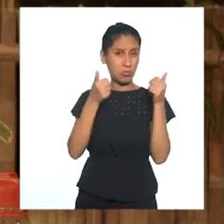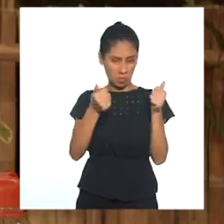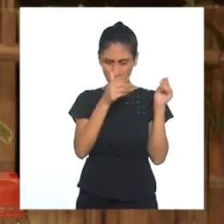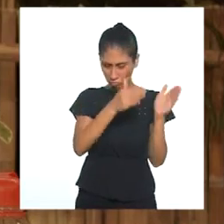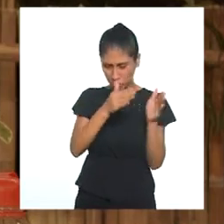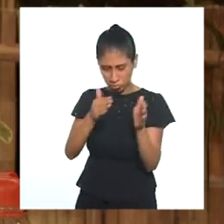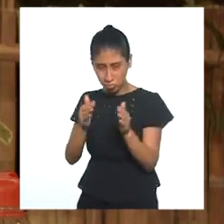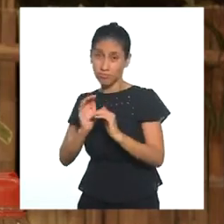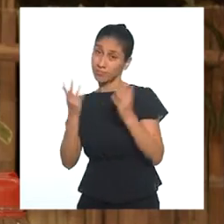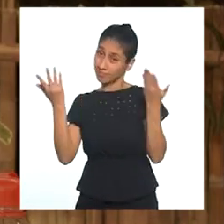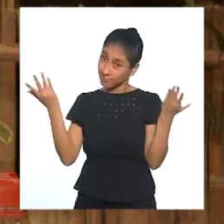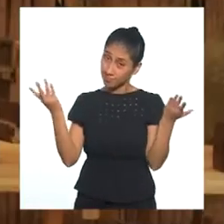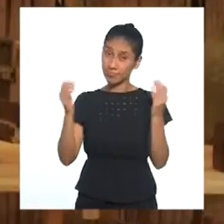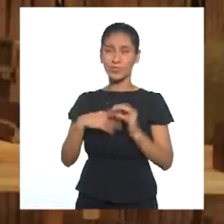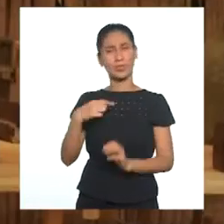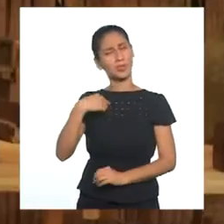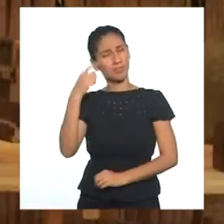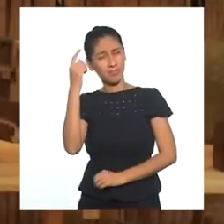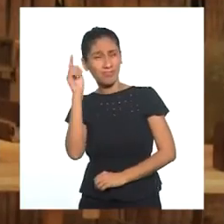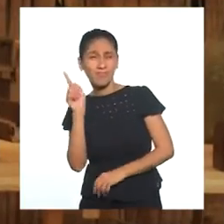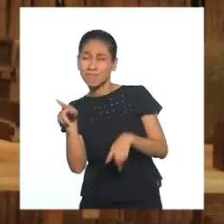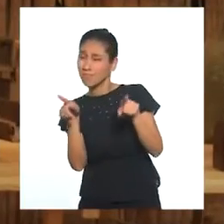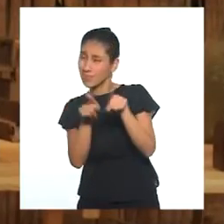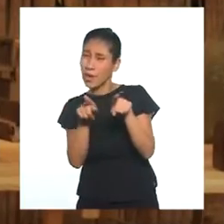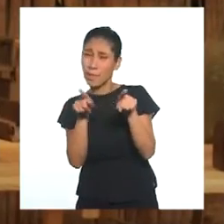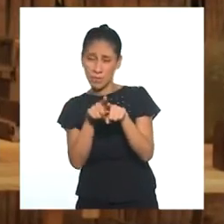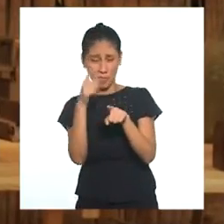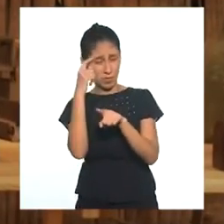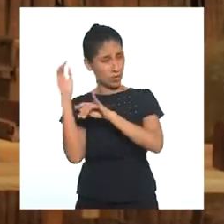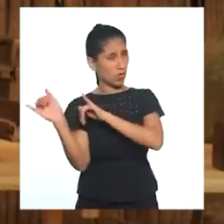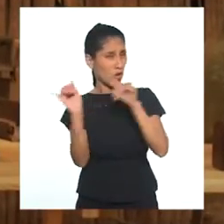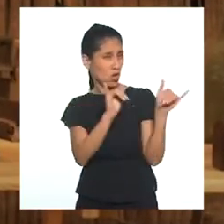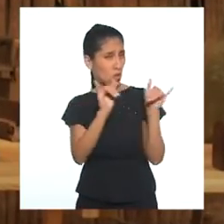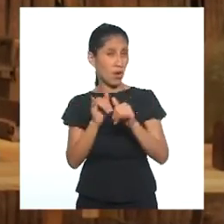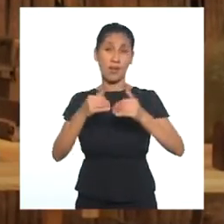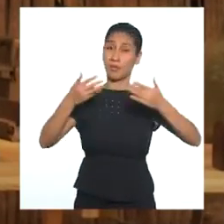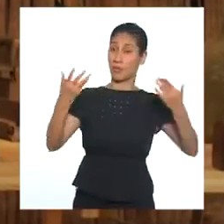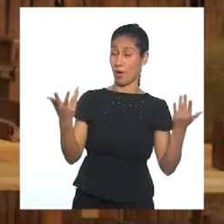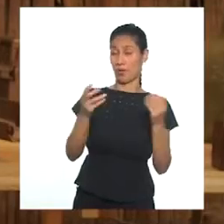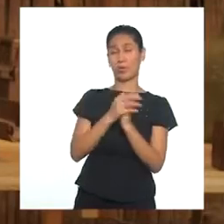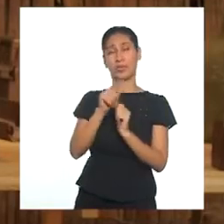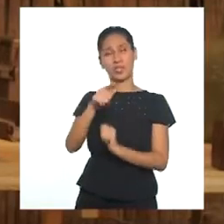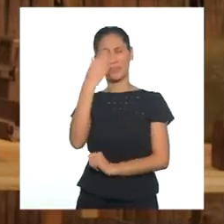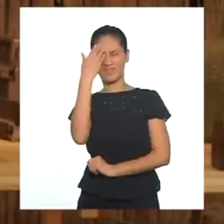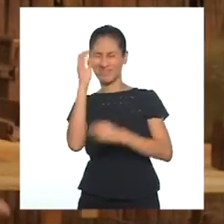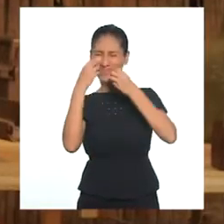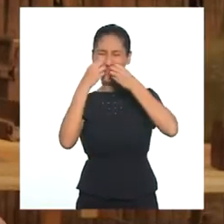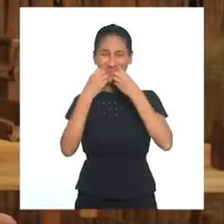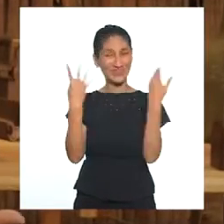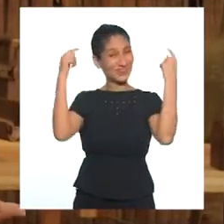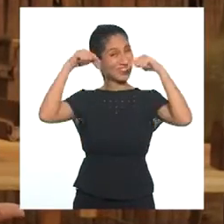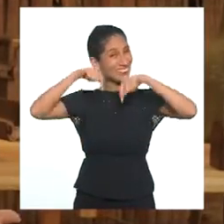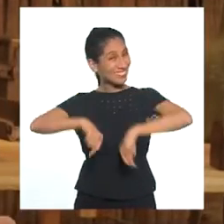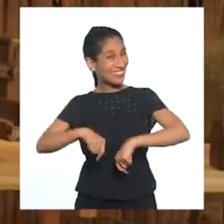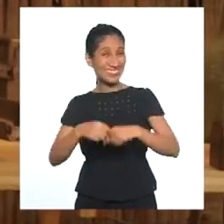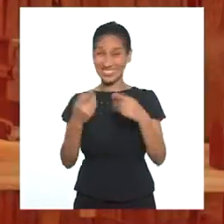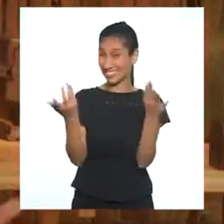tantos inconvenientes con eso. Yo tampoco lo creo. ¡Ay, qué día hermoso hemos tenido hoy,